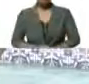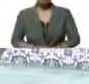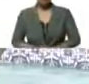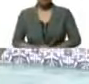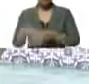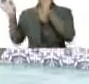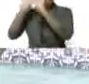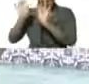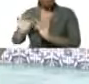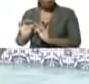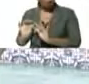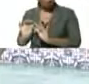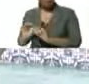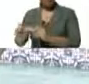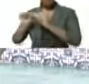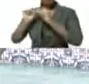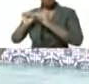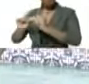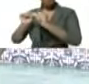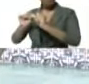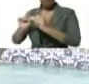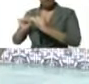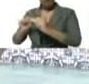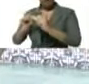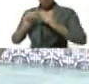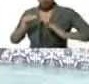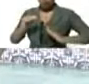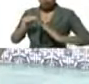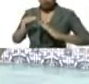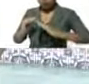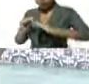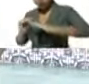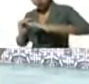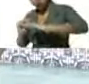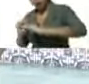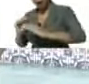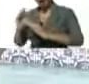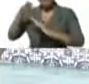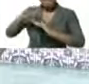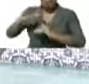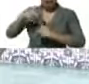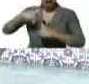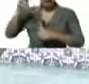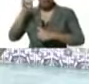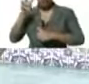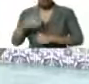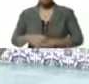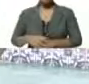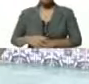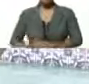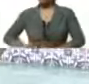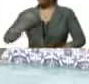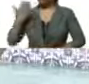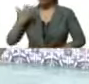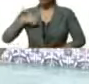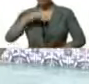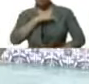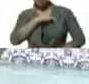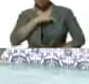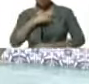forma de mantener la curva aplanada en Venezuela. Es muy importante que nosotros, a través de